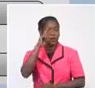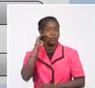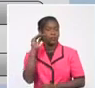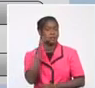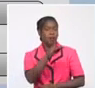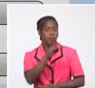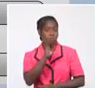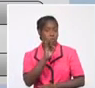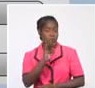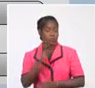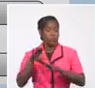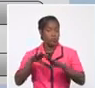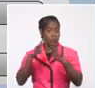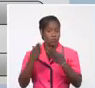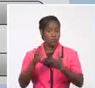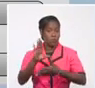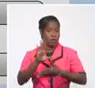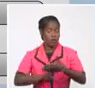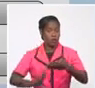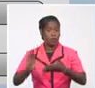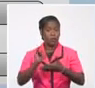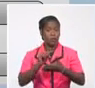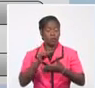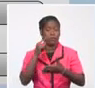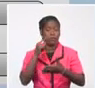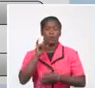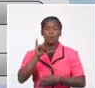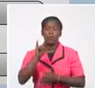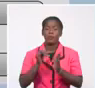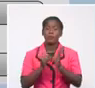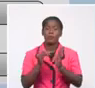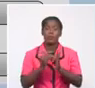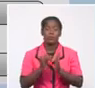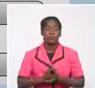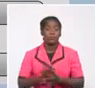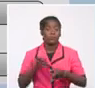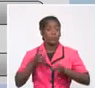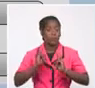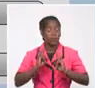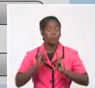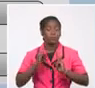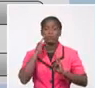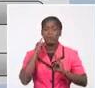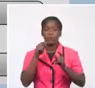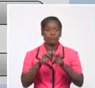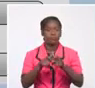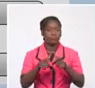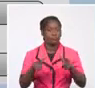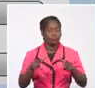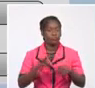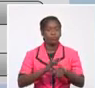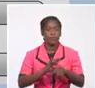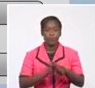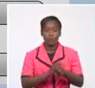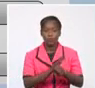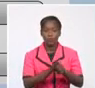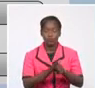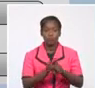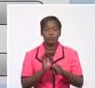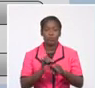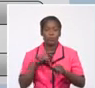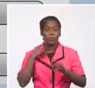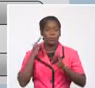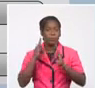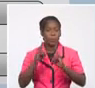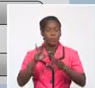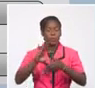9 millones, muy elevada, y fallece también un número de personas elevado ayer en la región